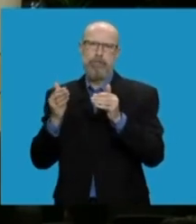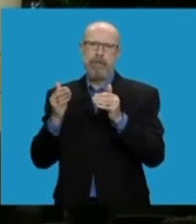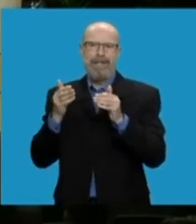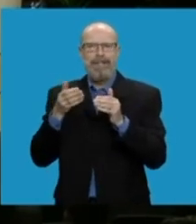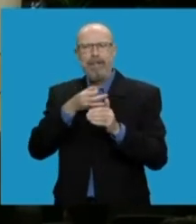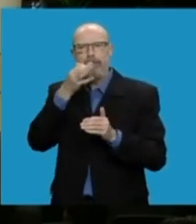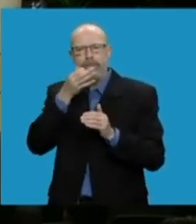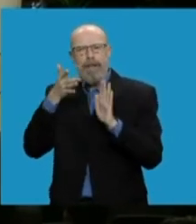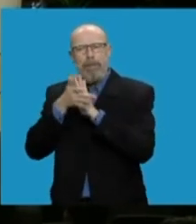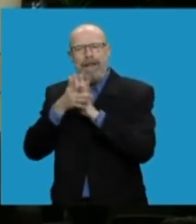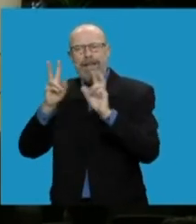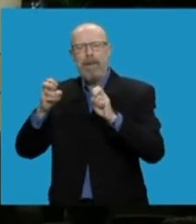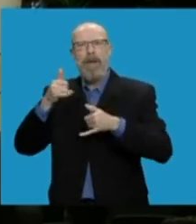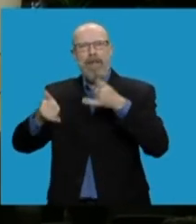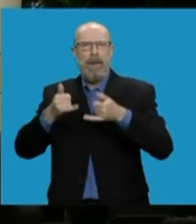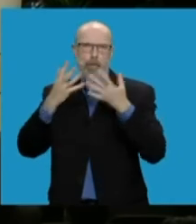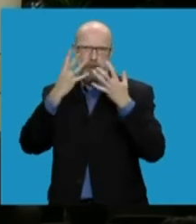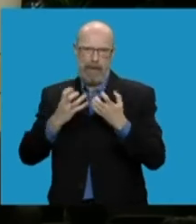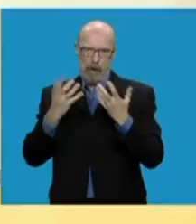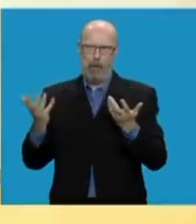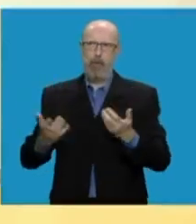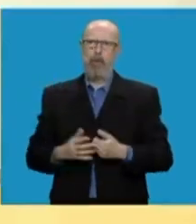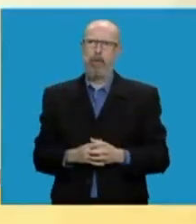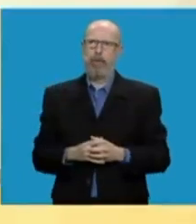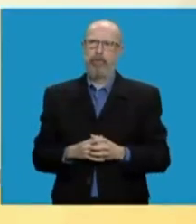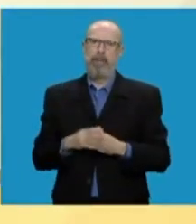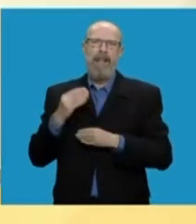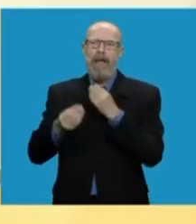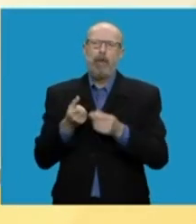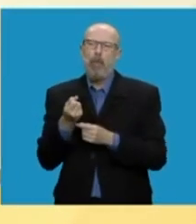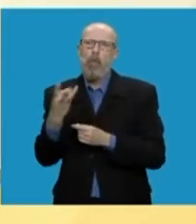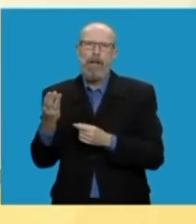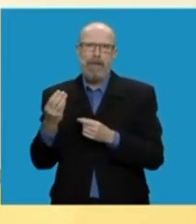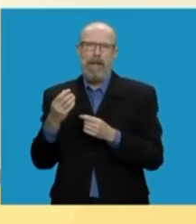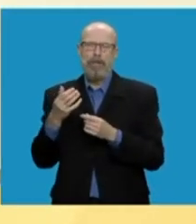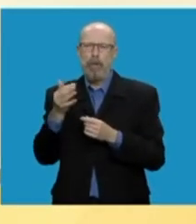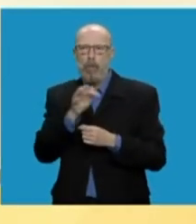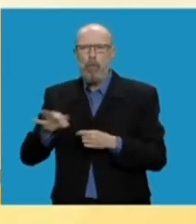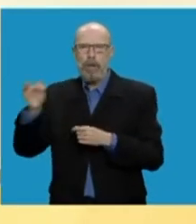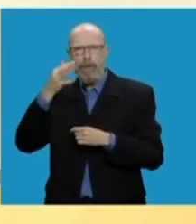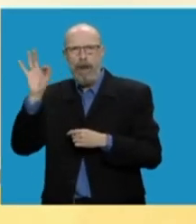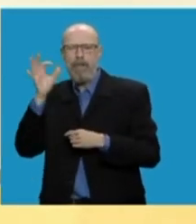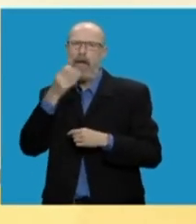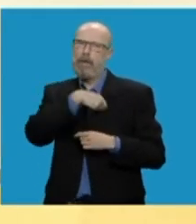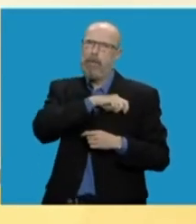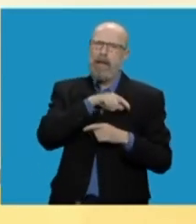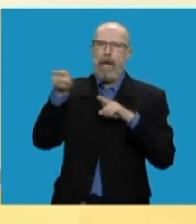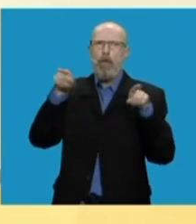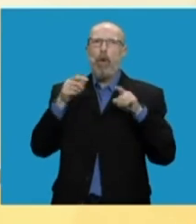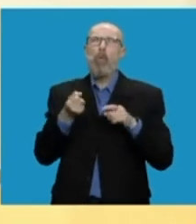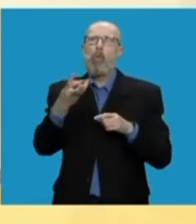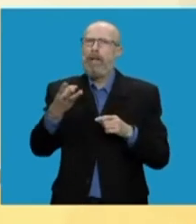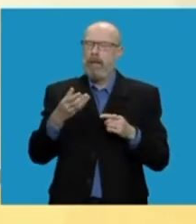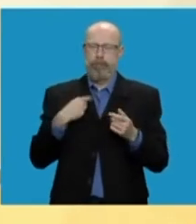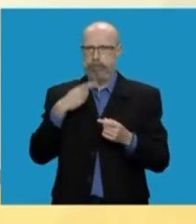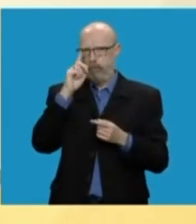¿no? He hecho no sé cuántos, ¿eh? No lo llevo por cuenta, en el Tour de Francia, Vueltas Ciclistas a España. Sí que me acuerdo